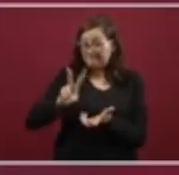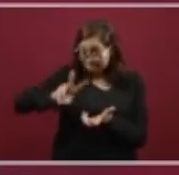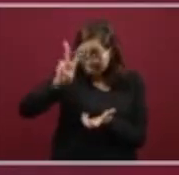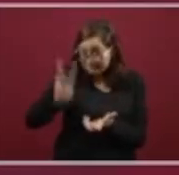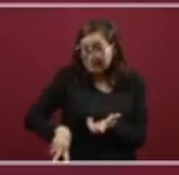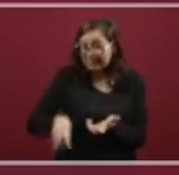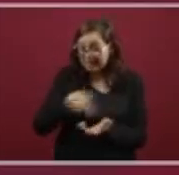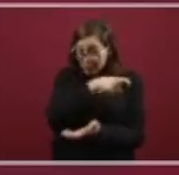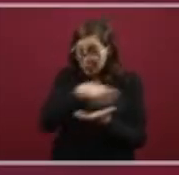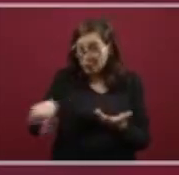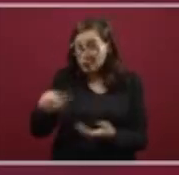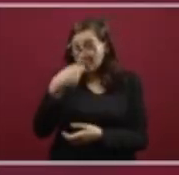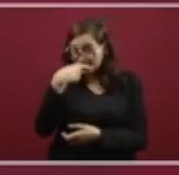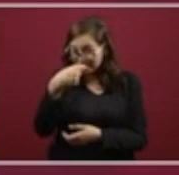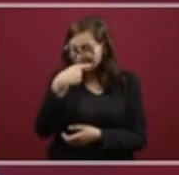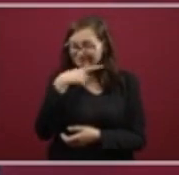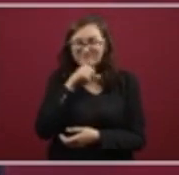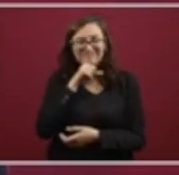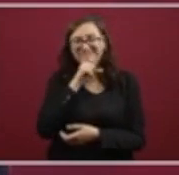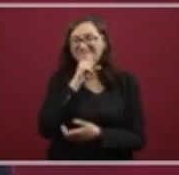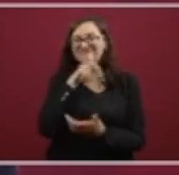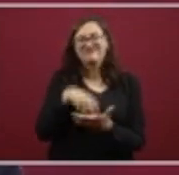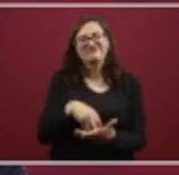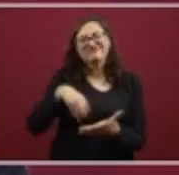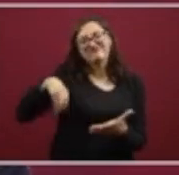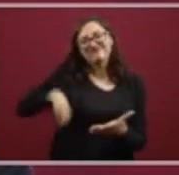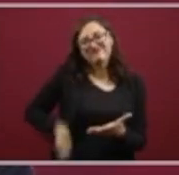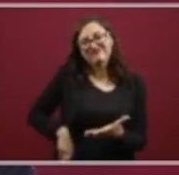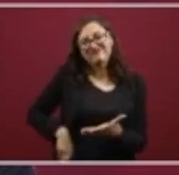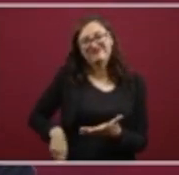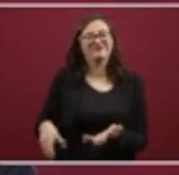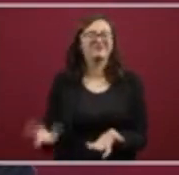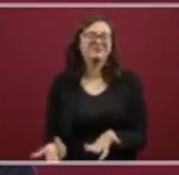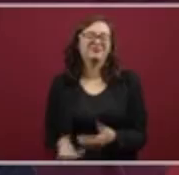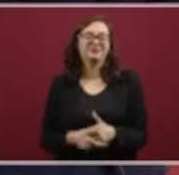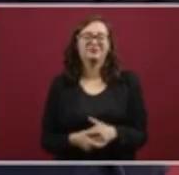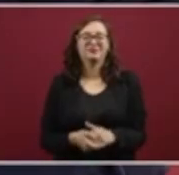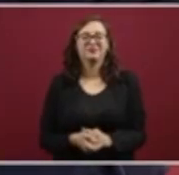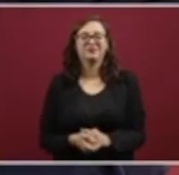para la atención médica.